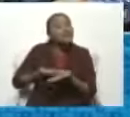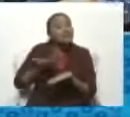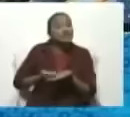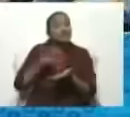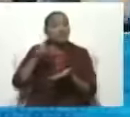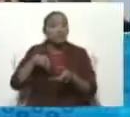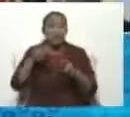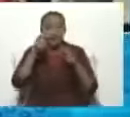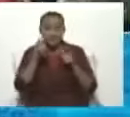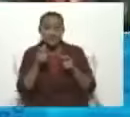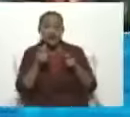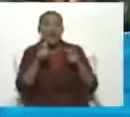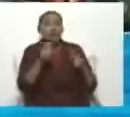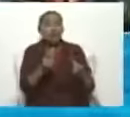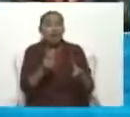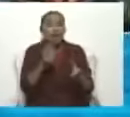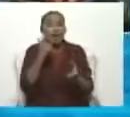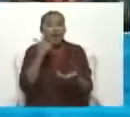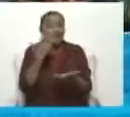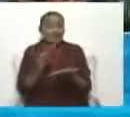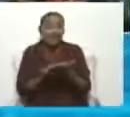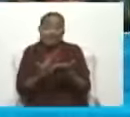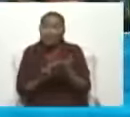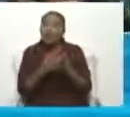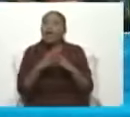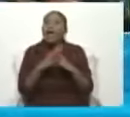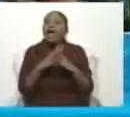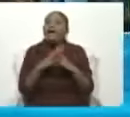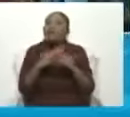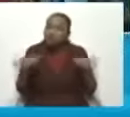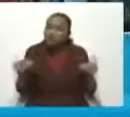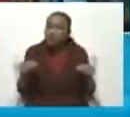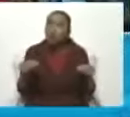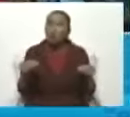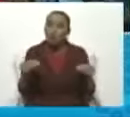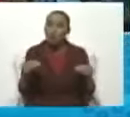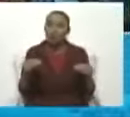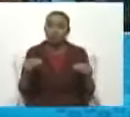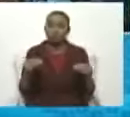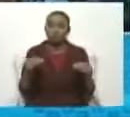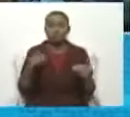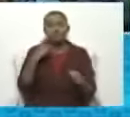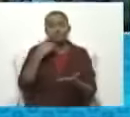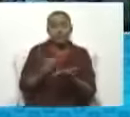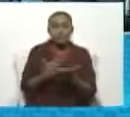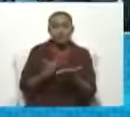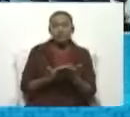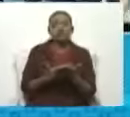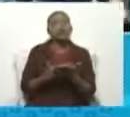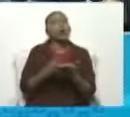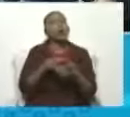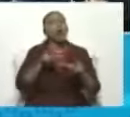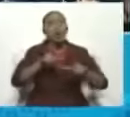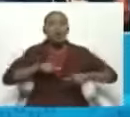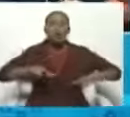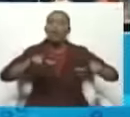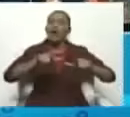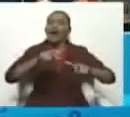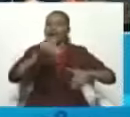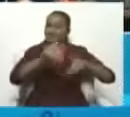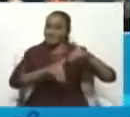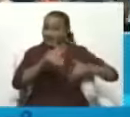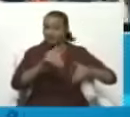y seguirán siendo testigos en las 11 auditorías que todavía quedan y la gran fiesta electoral que tenemos el